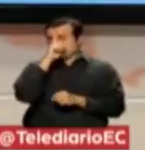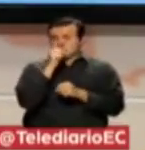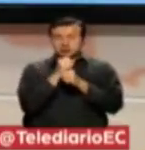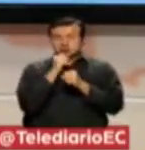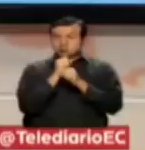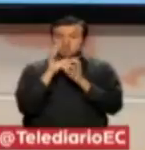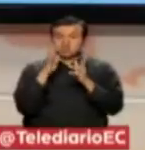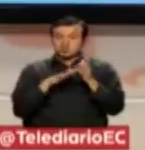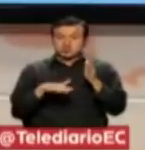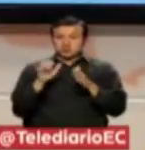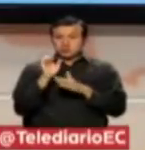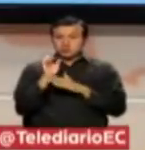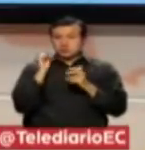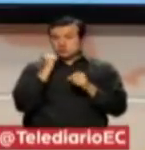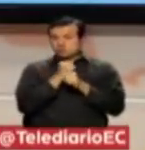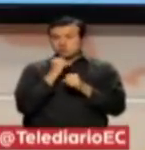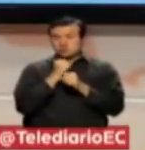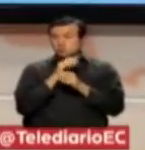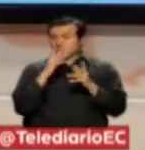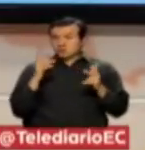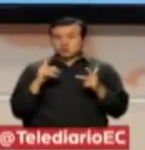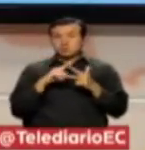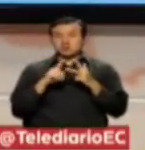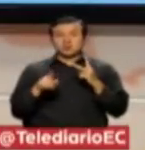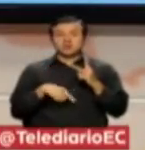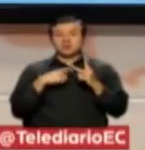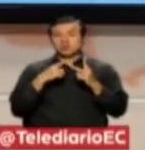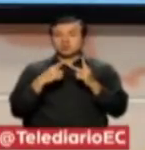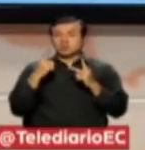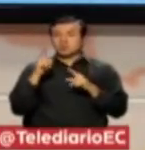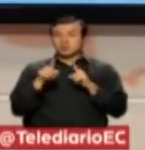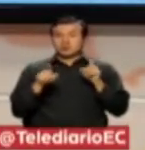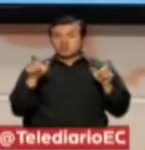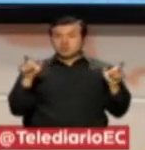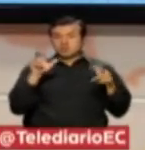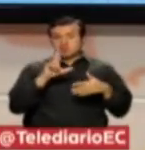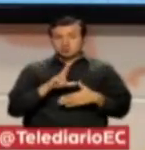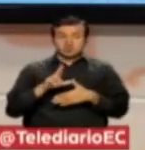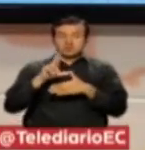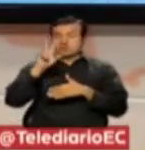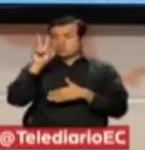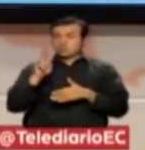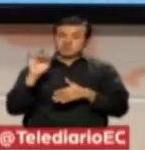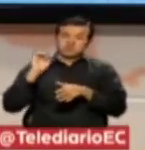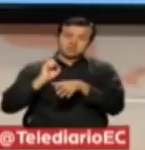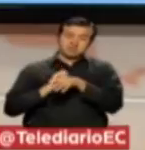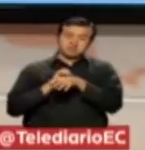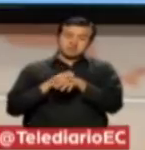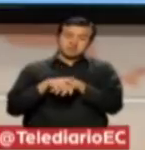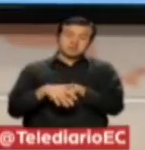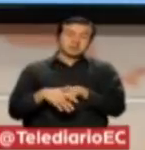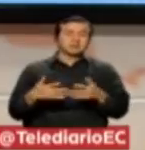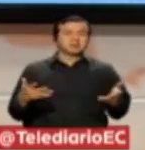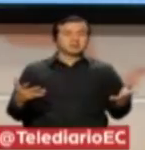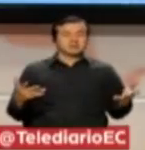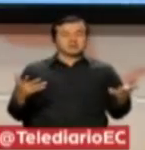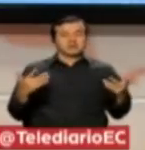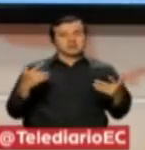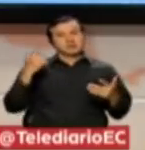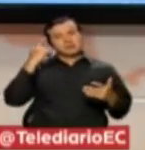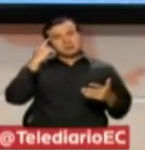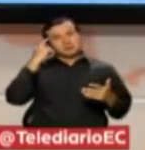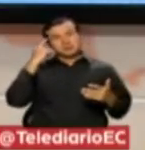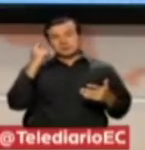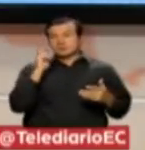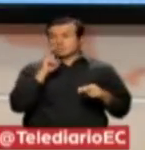nuestro país, les obligaron a llevar al éxodo más grande que ha llevado América Latina con Venezuela. Yo creo que el solamente sentarse ahí es